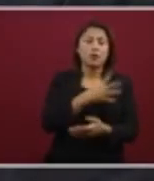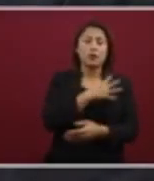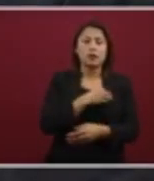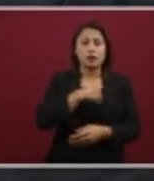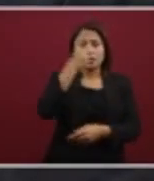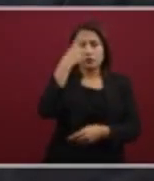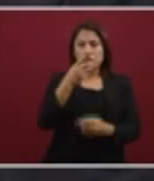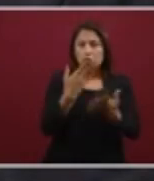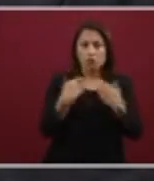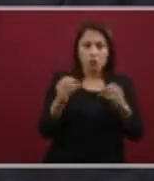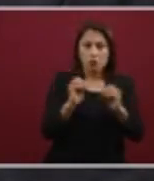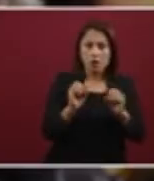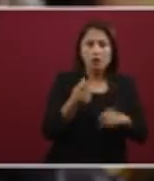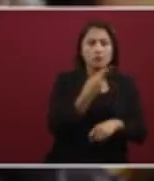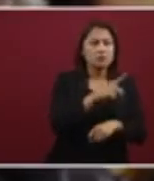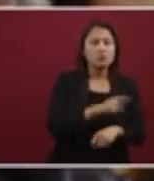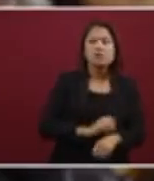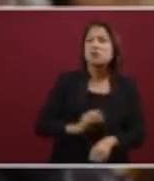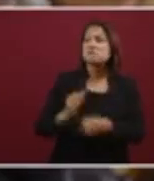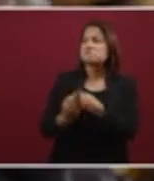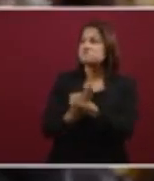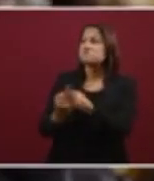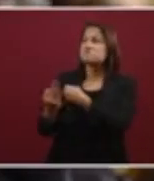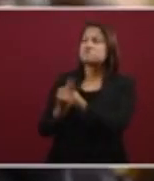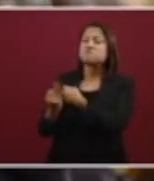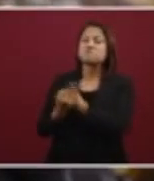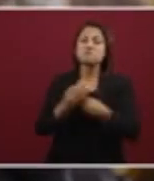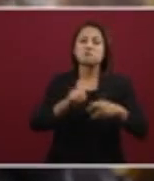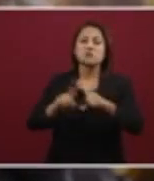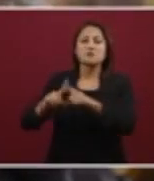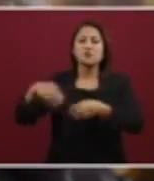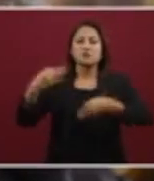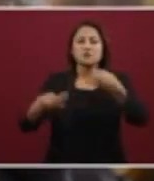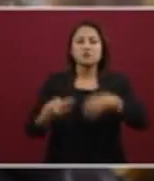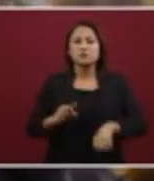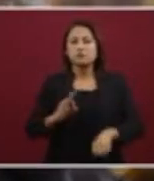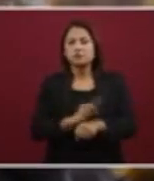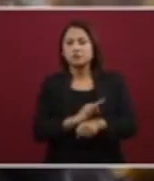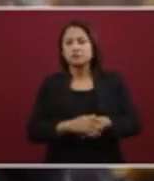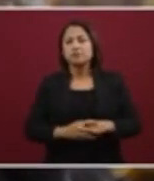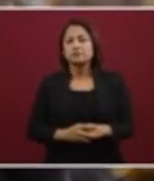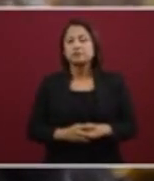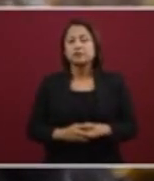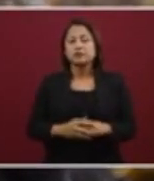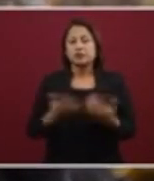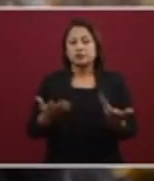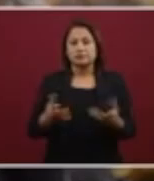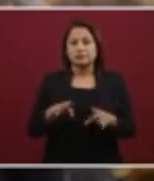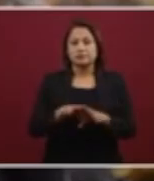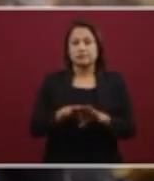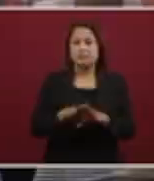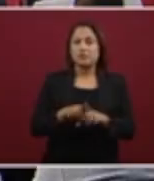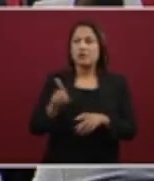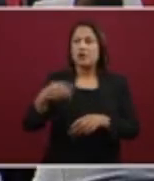próximo lunes un juez podría ratificar que el funcionario se quede con la niña, que no pueda ser arrestado.